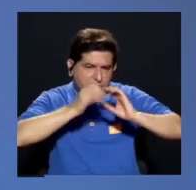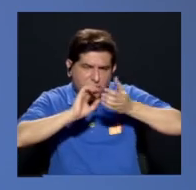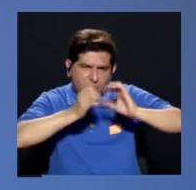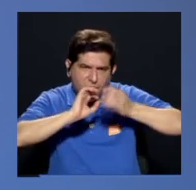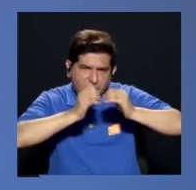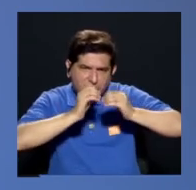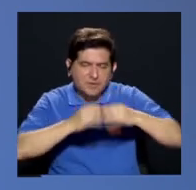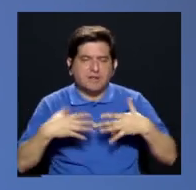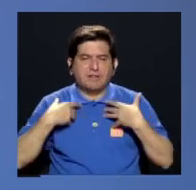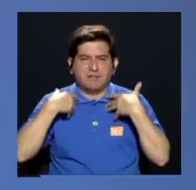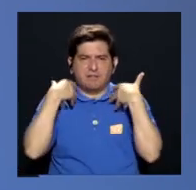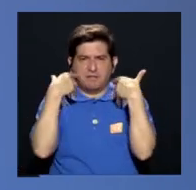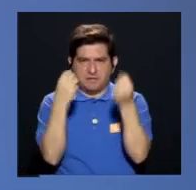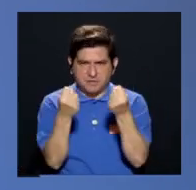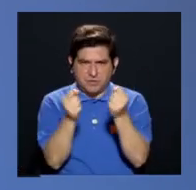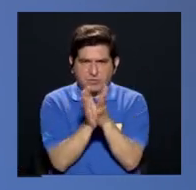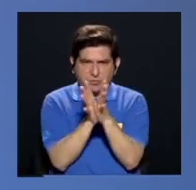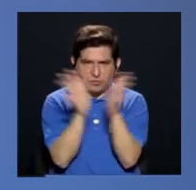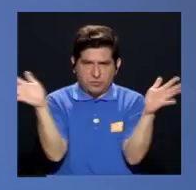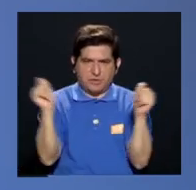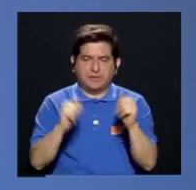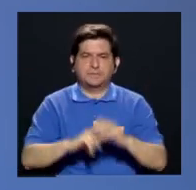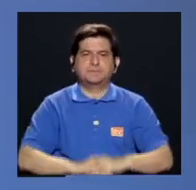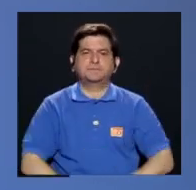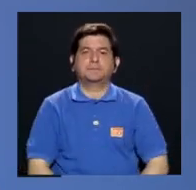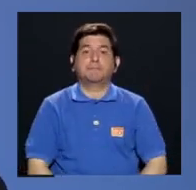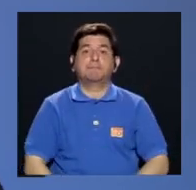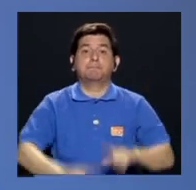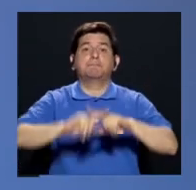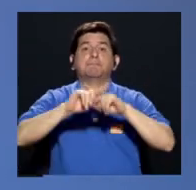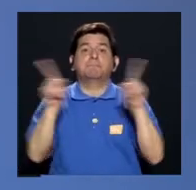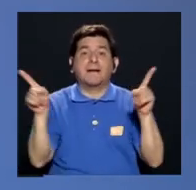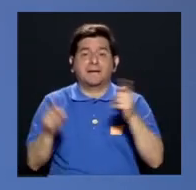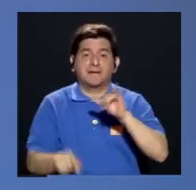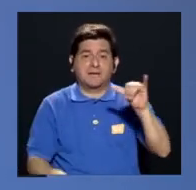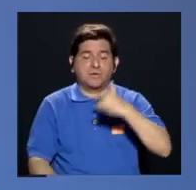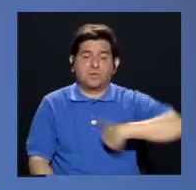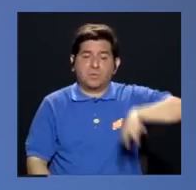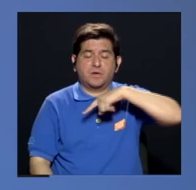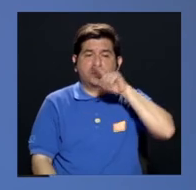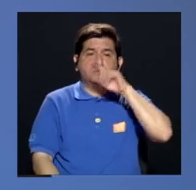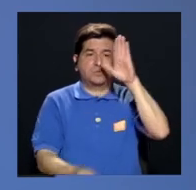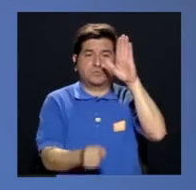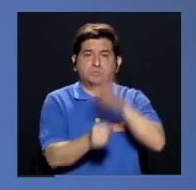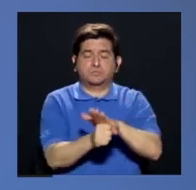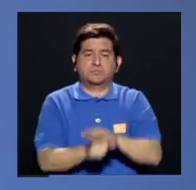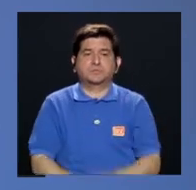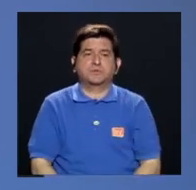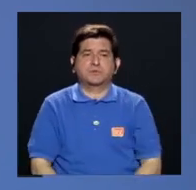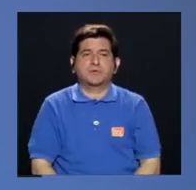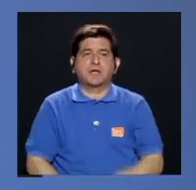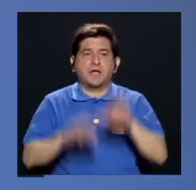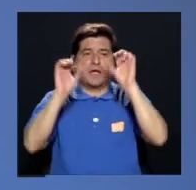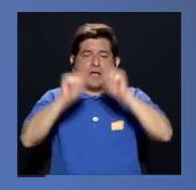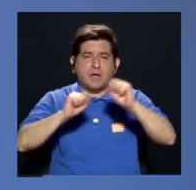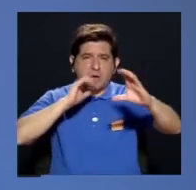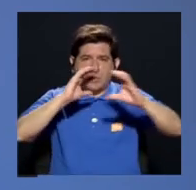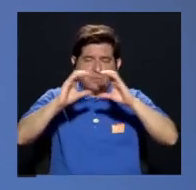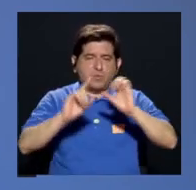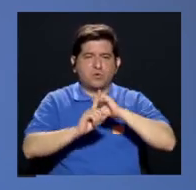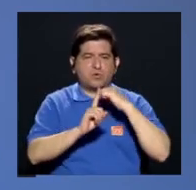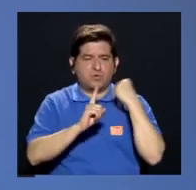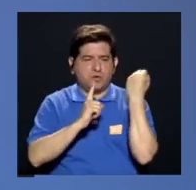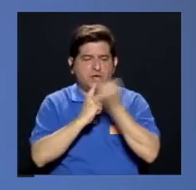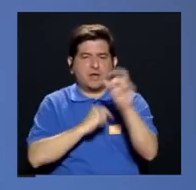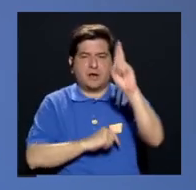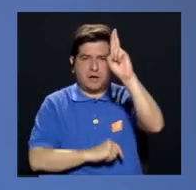indicadores en salud pública. Pero también estamos comprometidos con transmitir a la